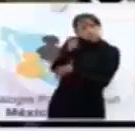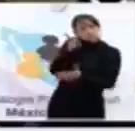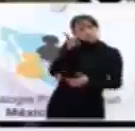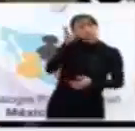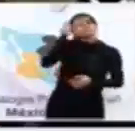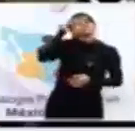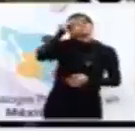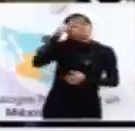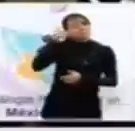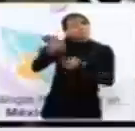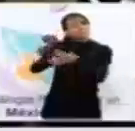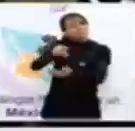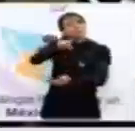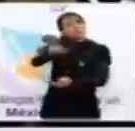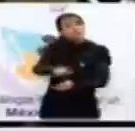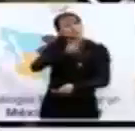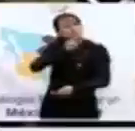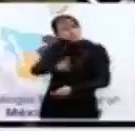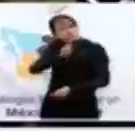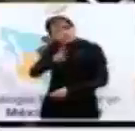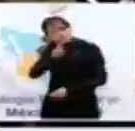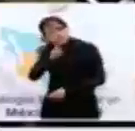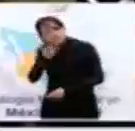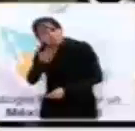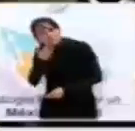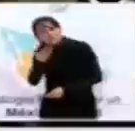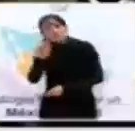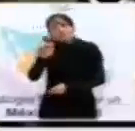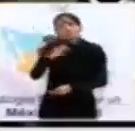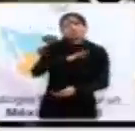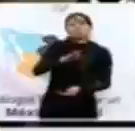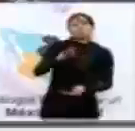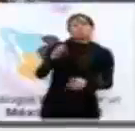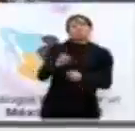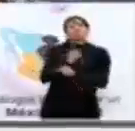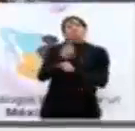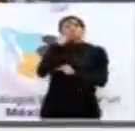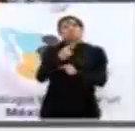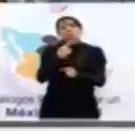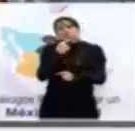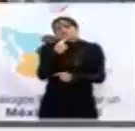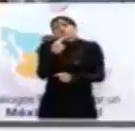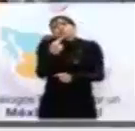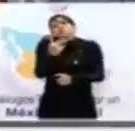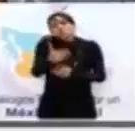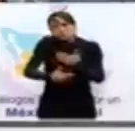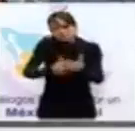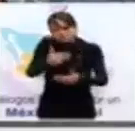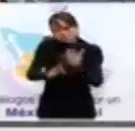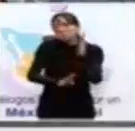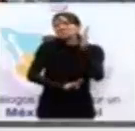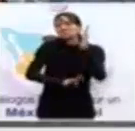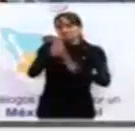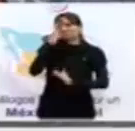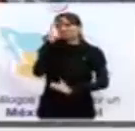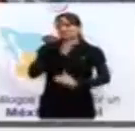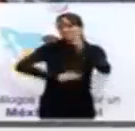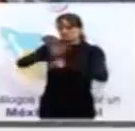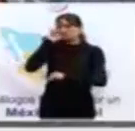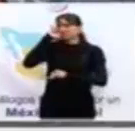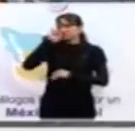resultados y por supuesto de oportunidades de mejora que se hayan alcanzado.